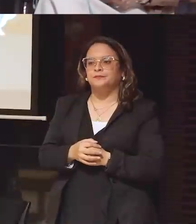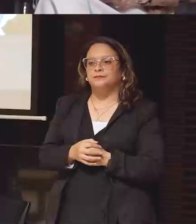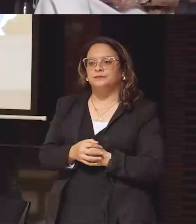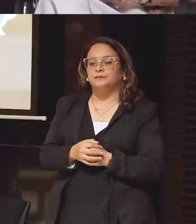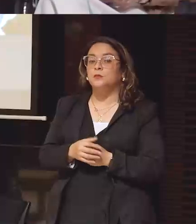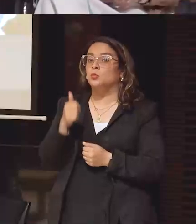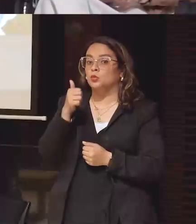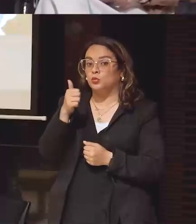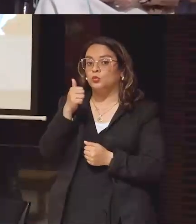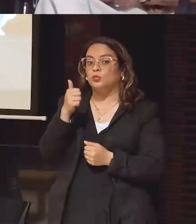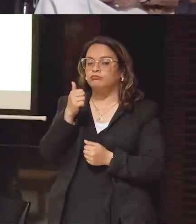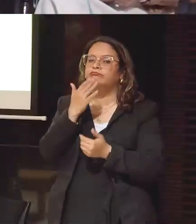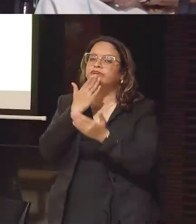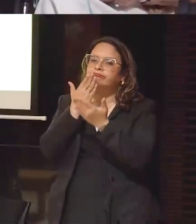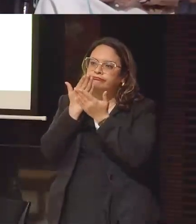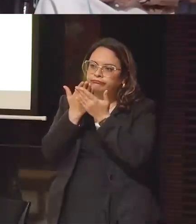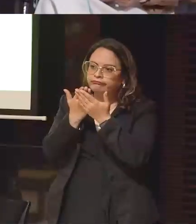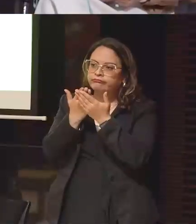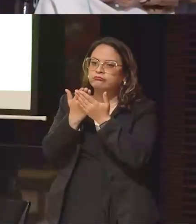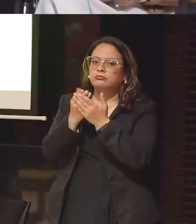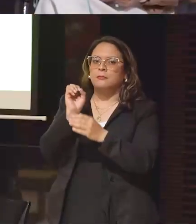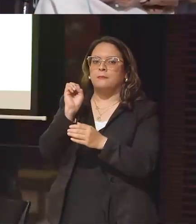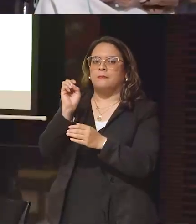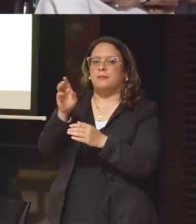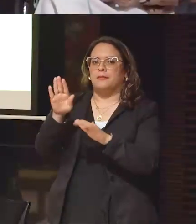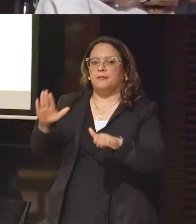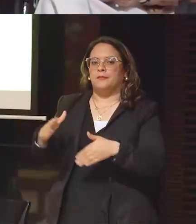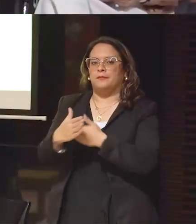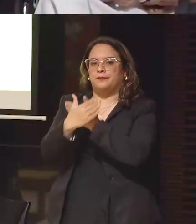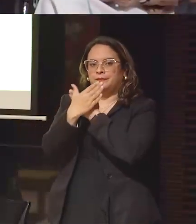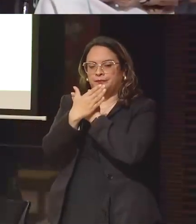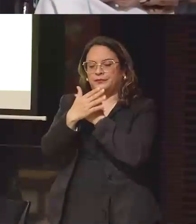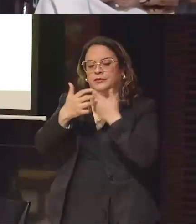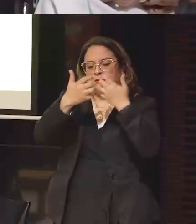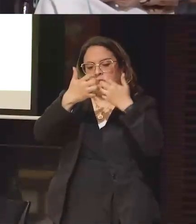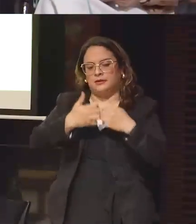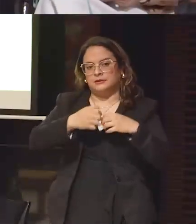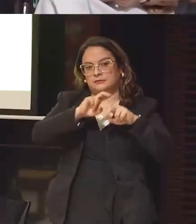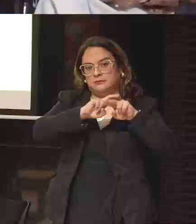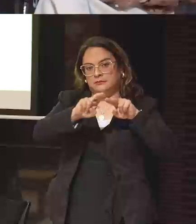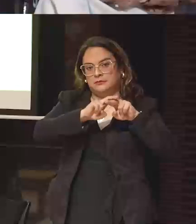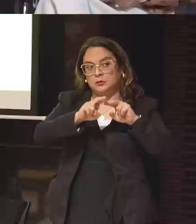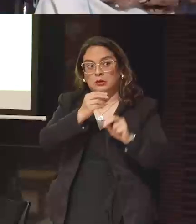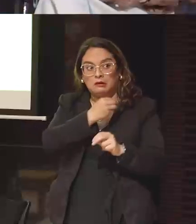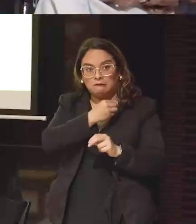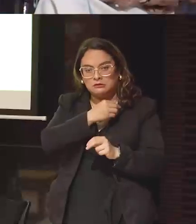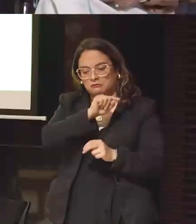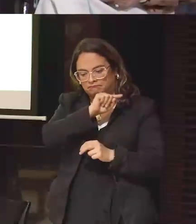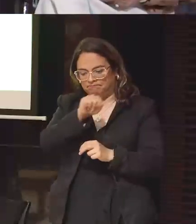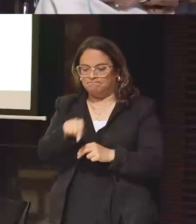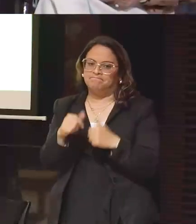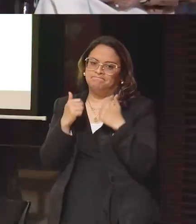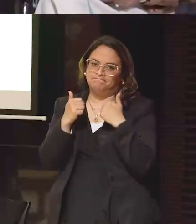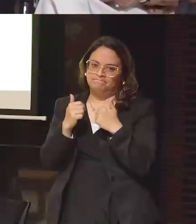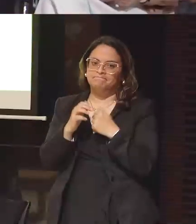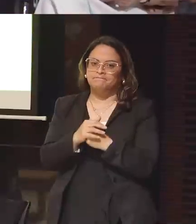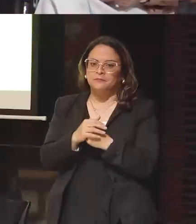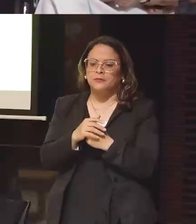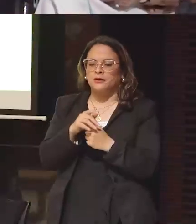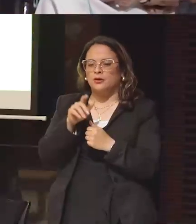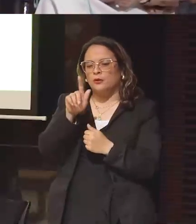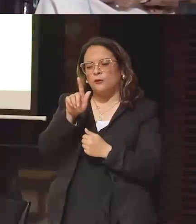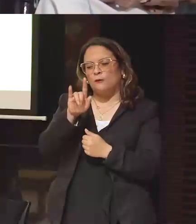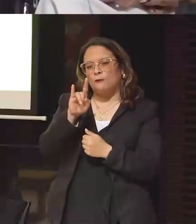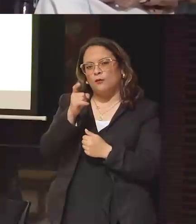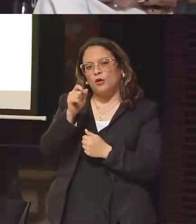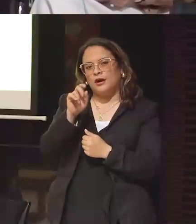Muy interesante. Agradecimientos al Banco de la República y a la empresa Metro por invitarme. Y Fúgate al Centro y Camino Seguro es